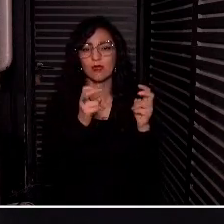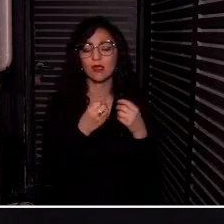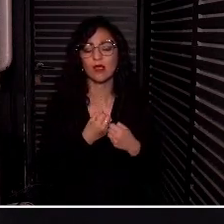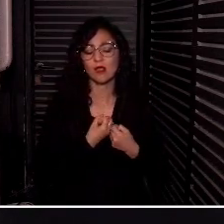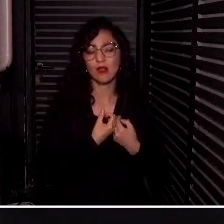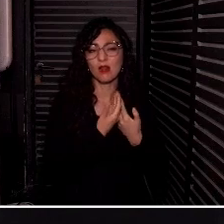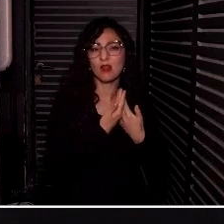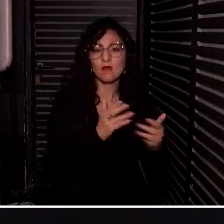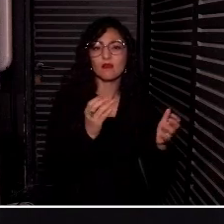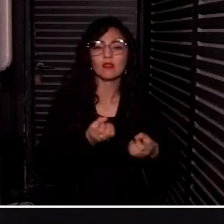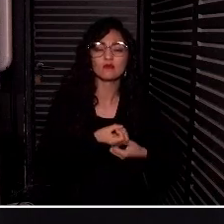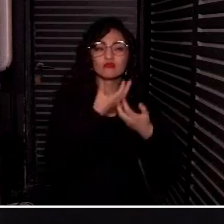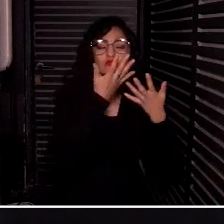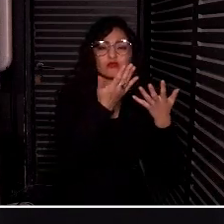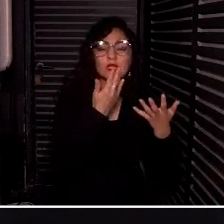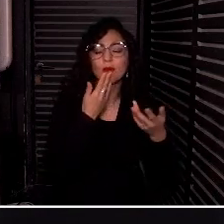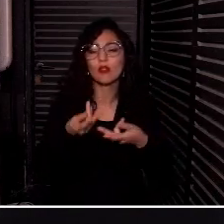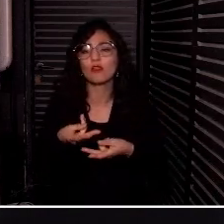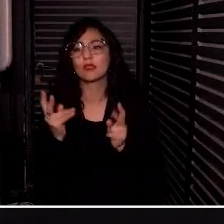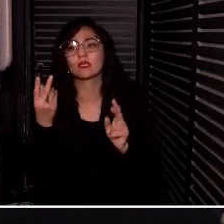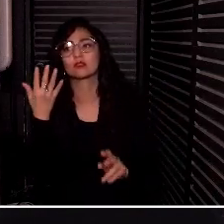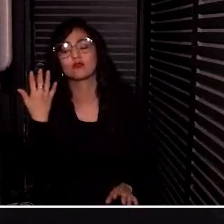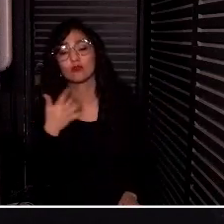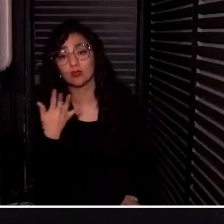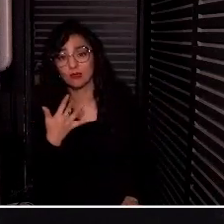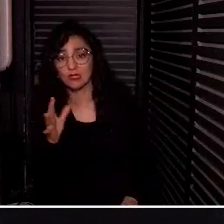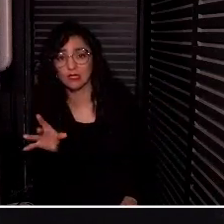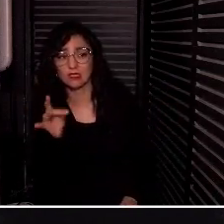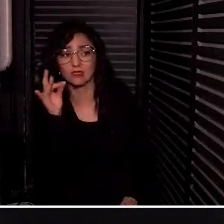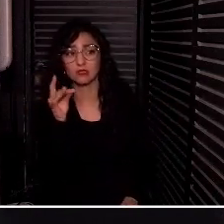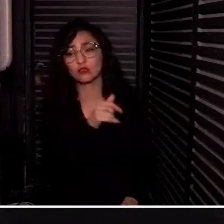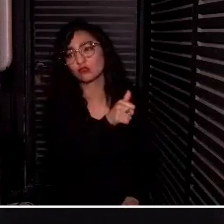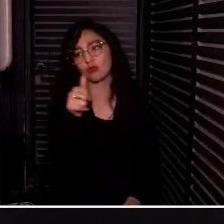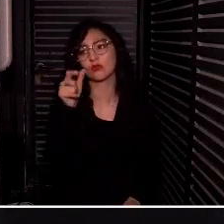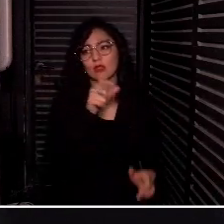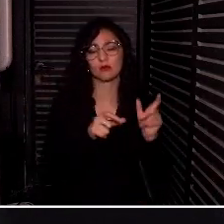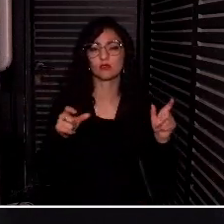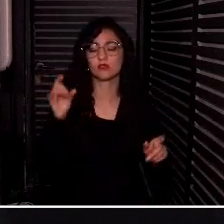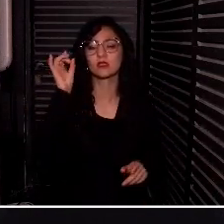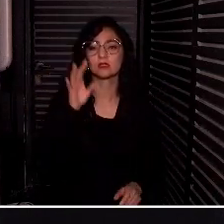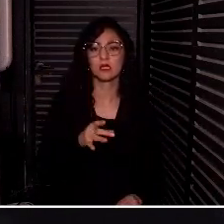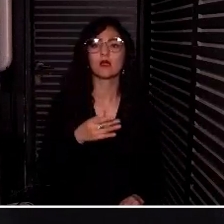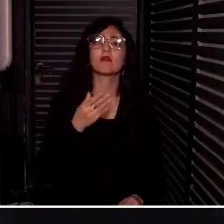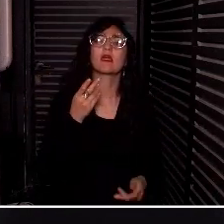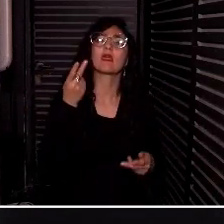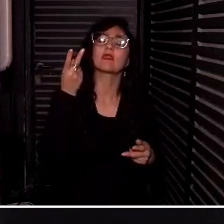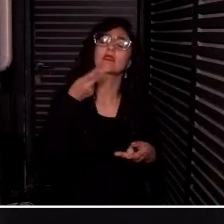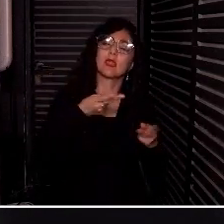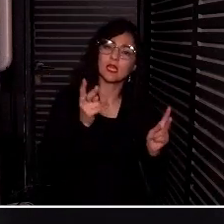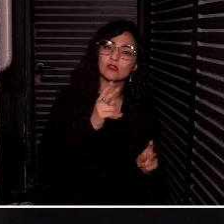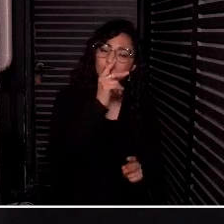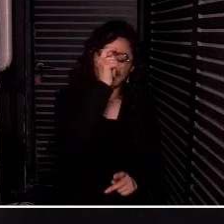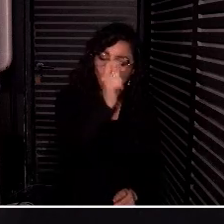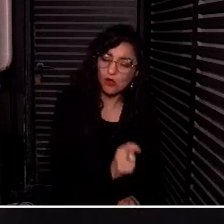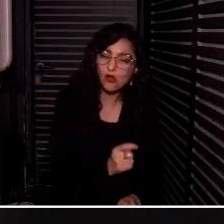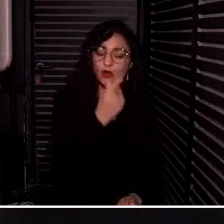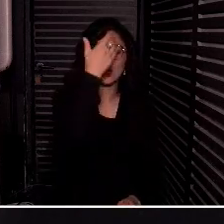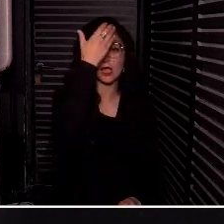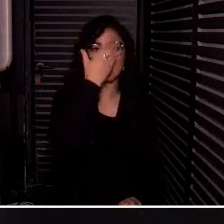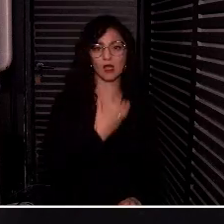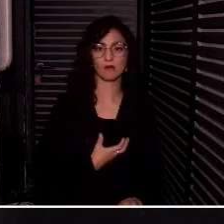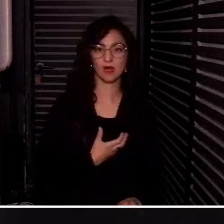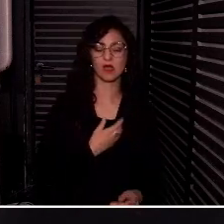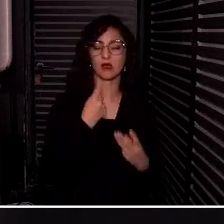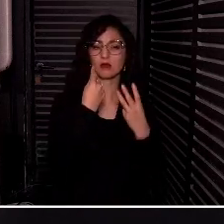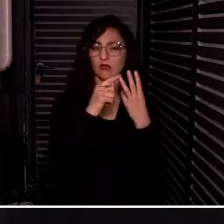expresión y otros derechos fundamentales yo siempre todo el mundo sabe que existe el derecho a la honra el derecho a la vida privada el derecho a la propia imagen existen otros